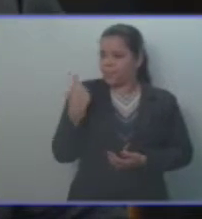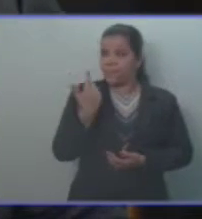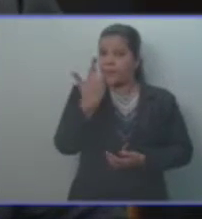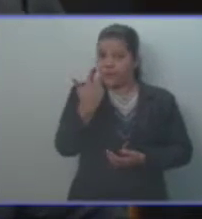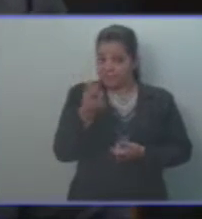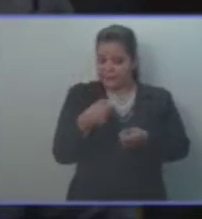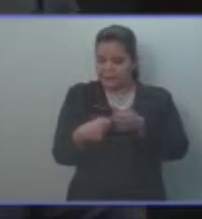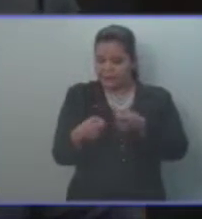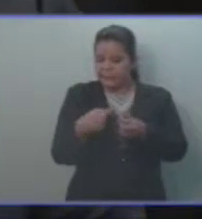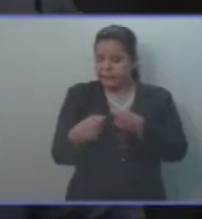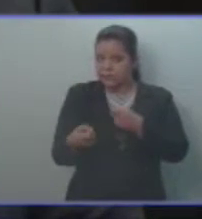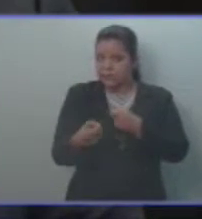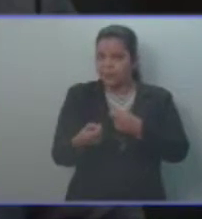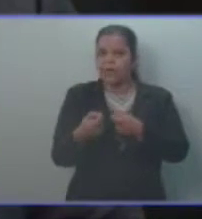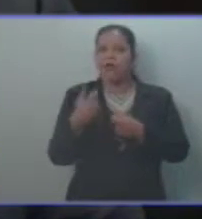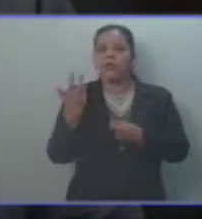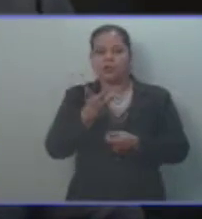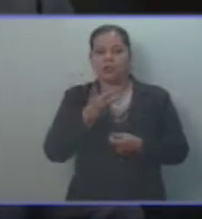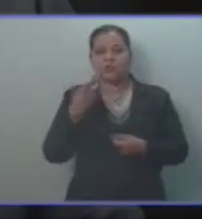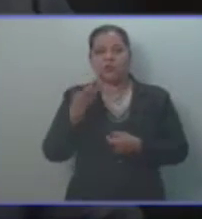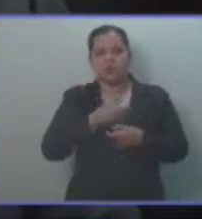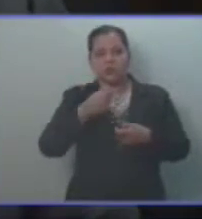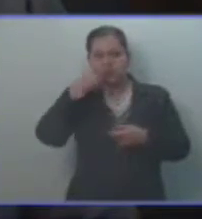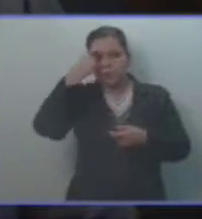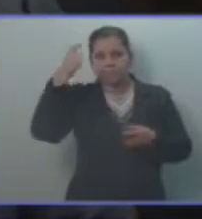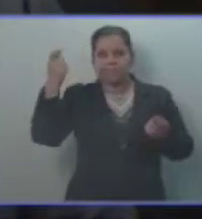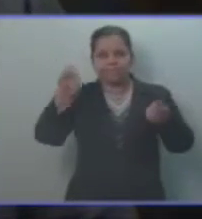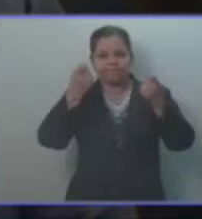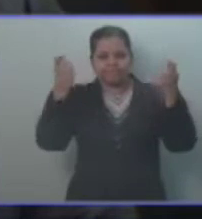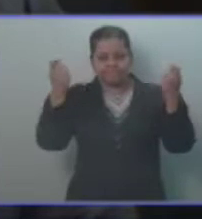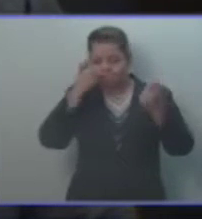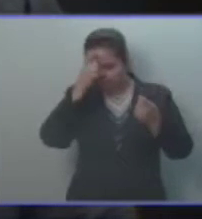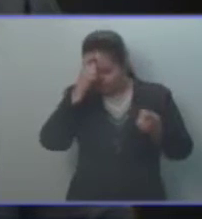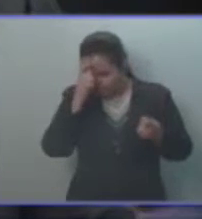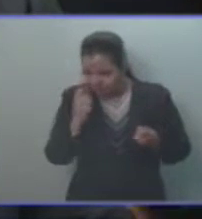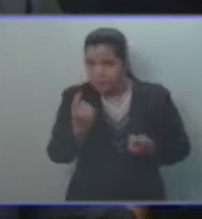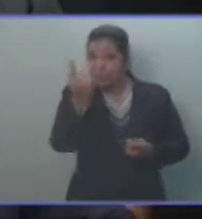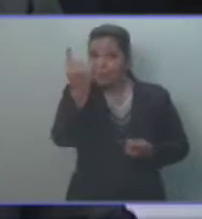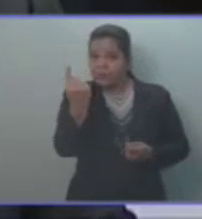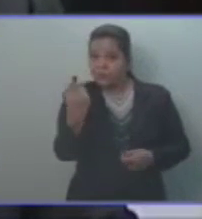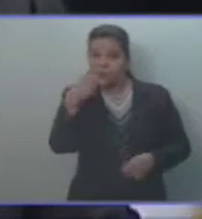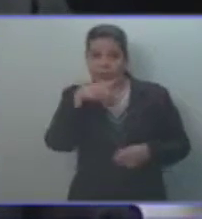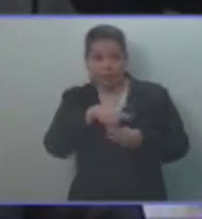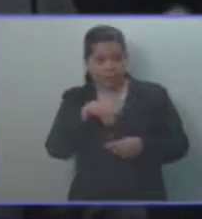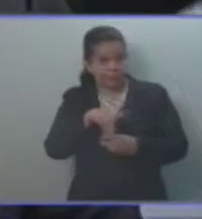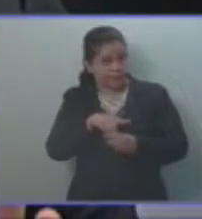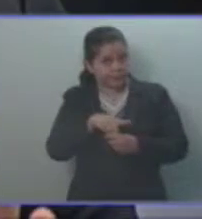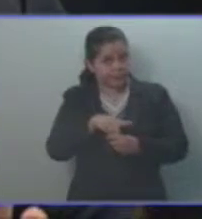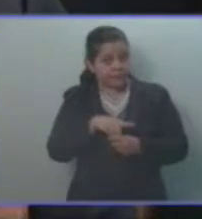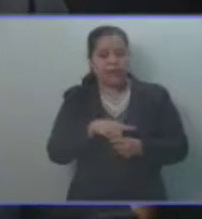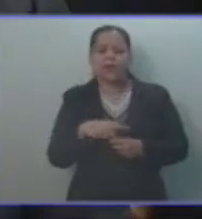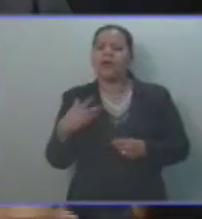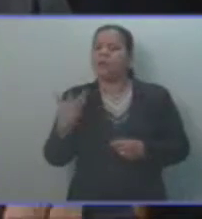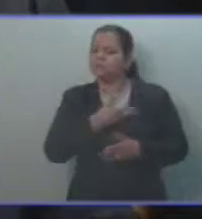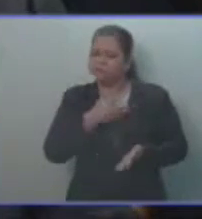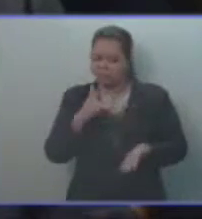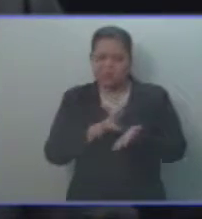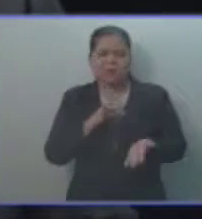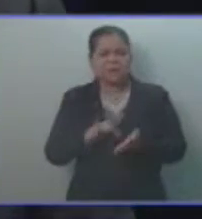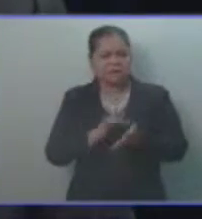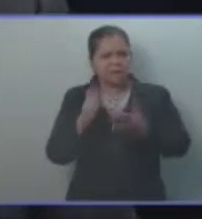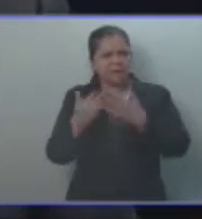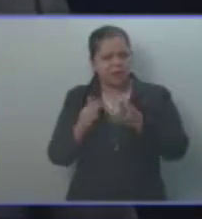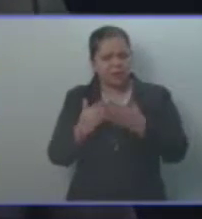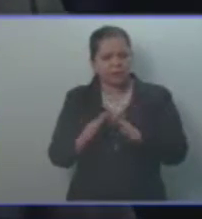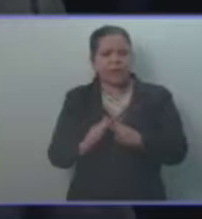3 de diciembre, conmemoramos el Día Nacional e Internacional de las Personas con Discapacidad y aprovechamos las diferentes